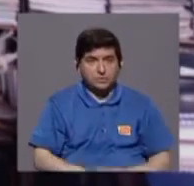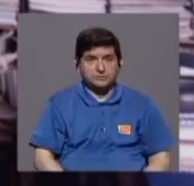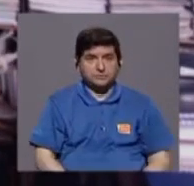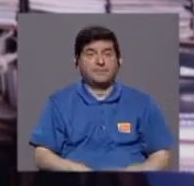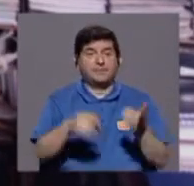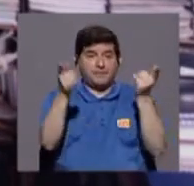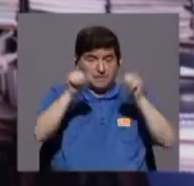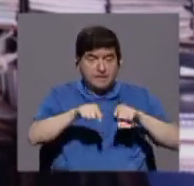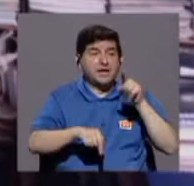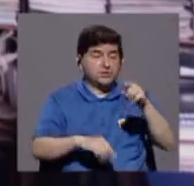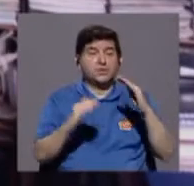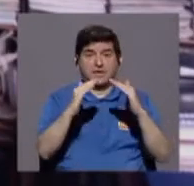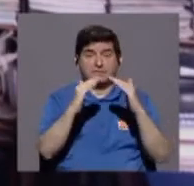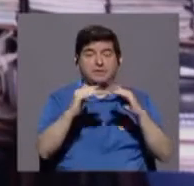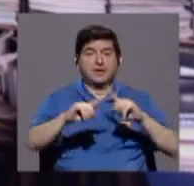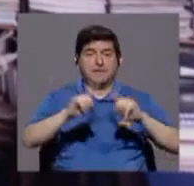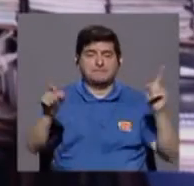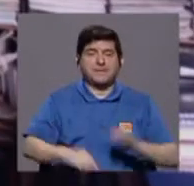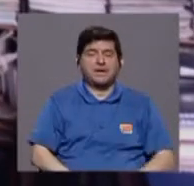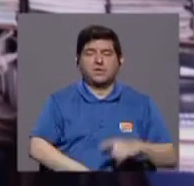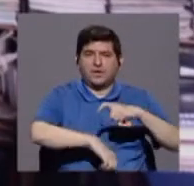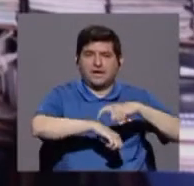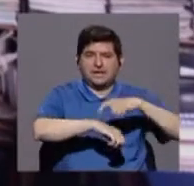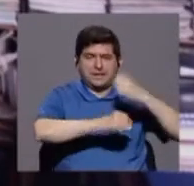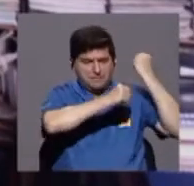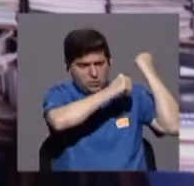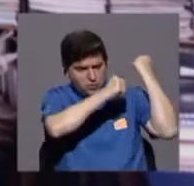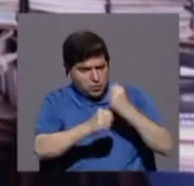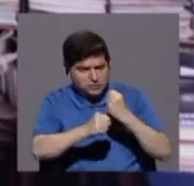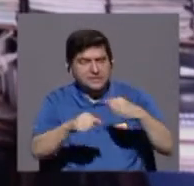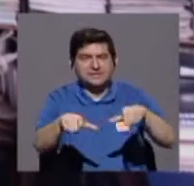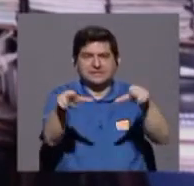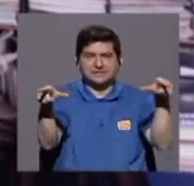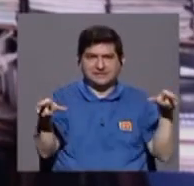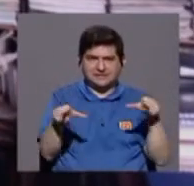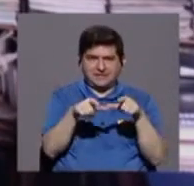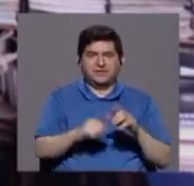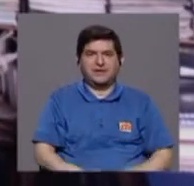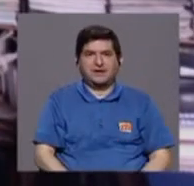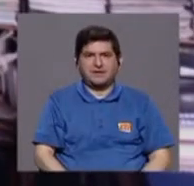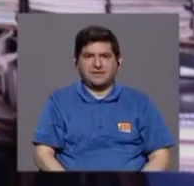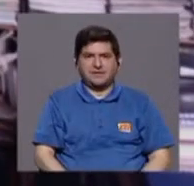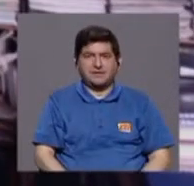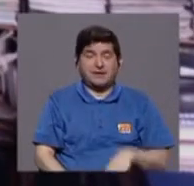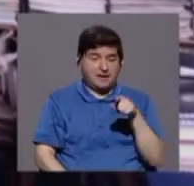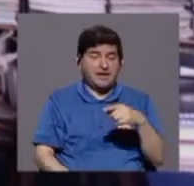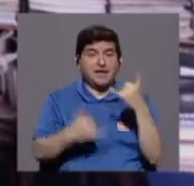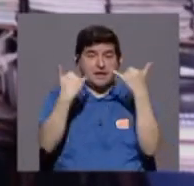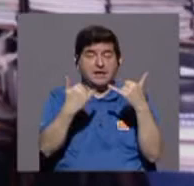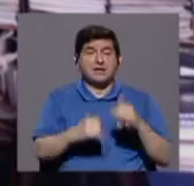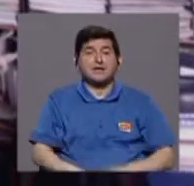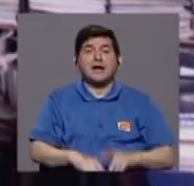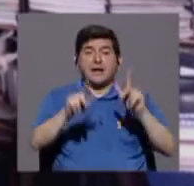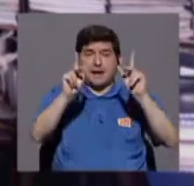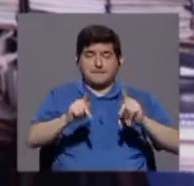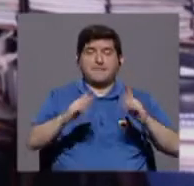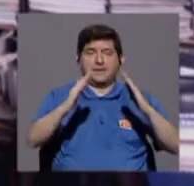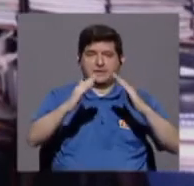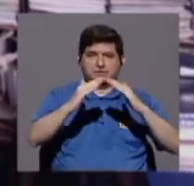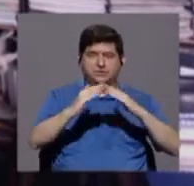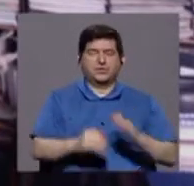hecho habitadas. Pero es la conquista un poco de estos territorios, el poblamiento de estos territorios por